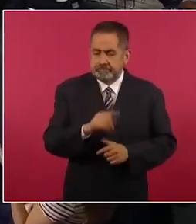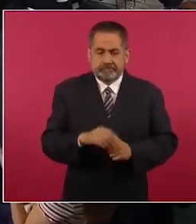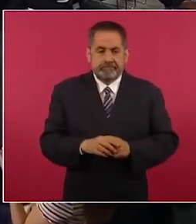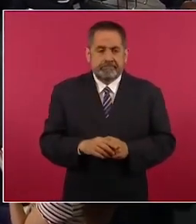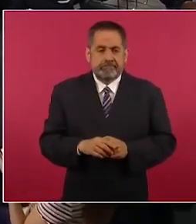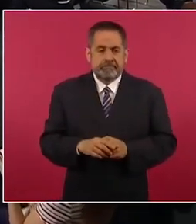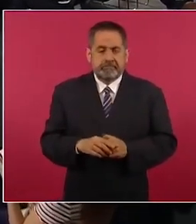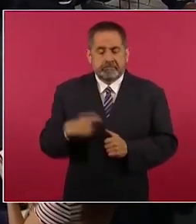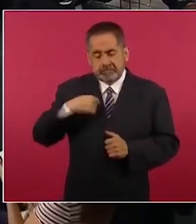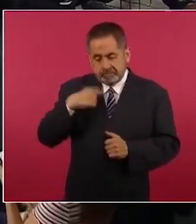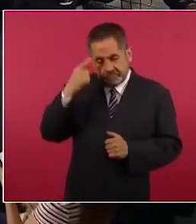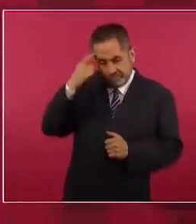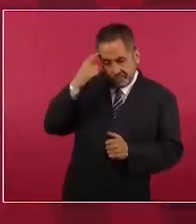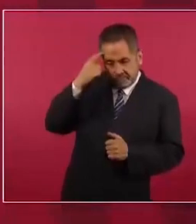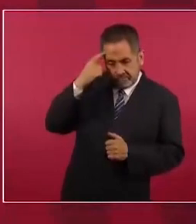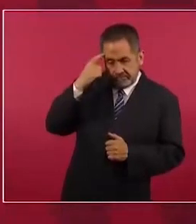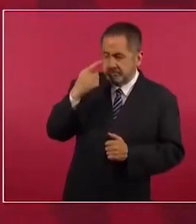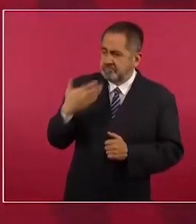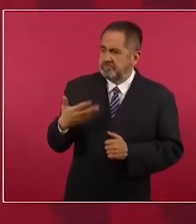que veía bien